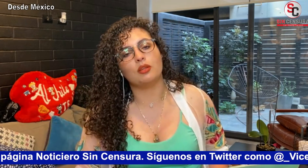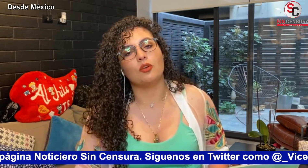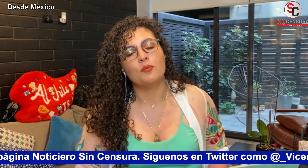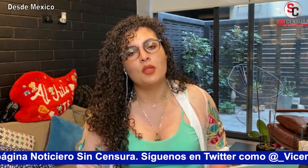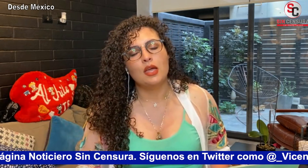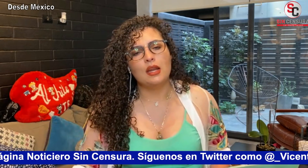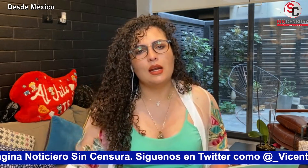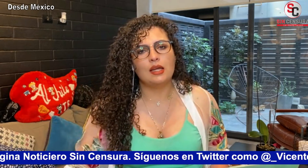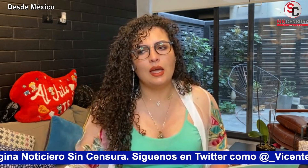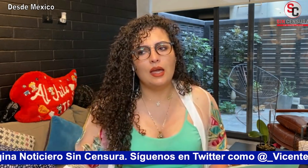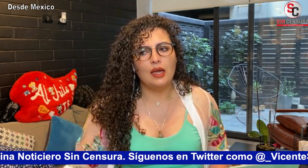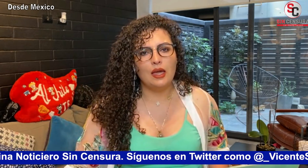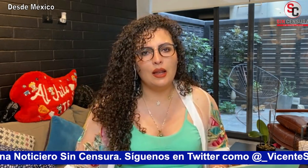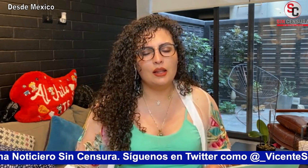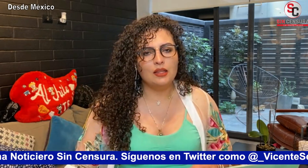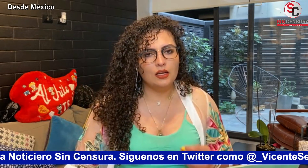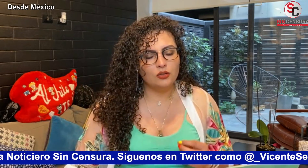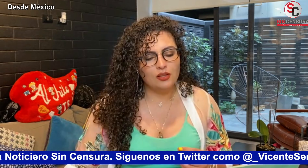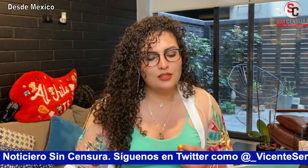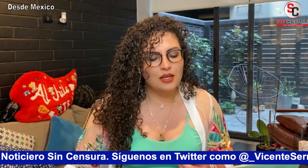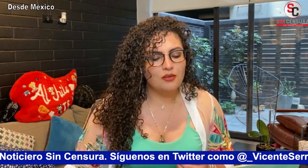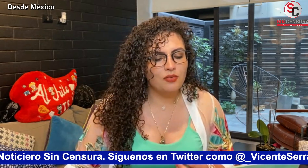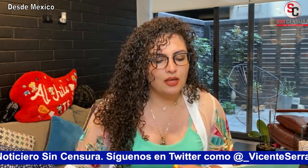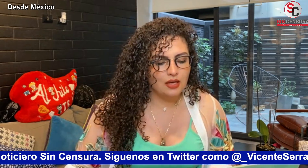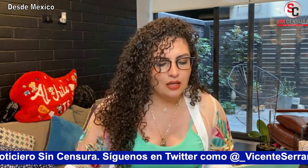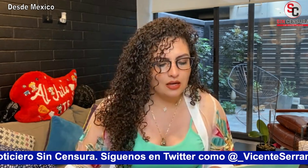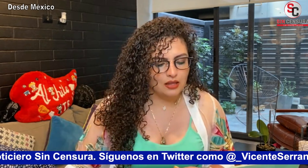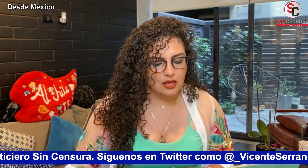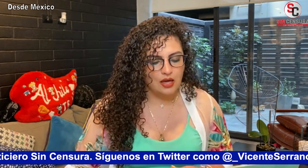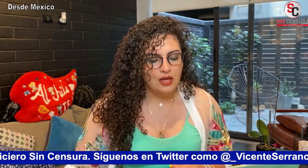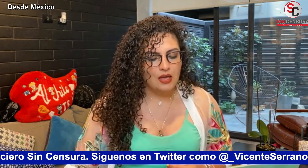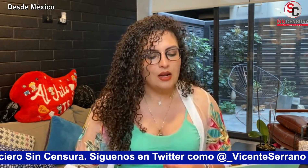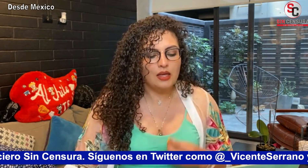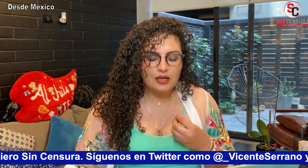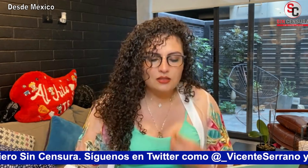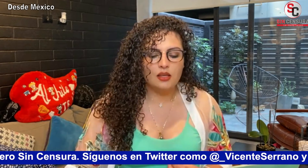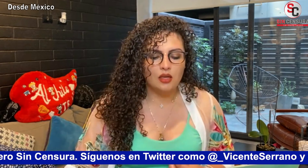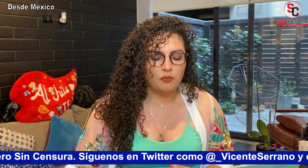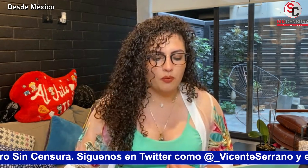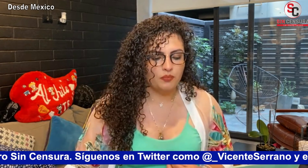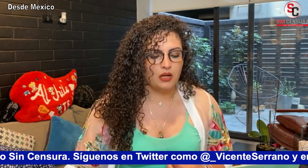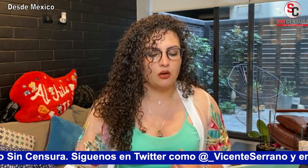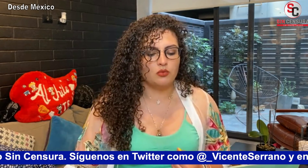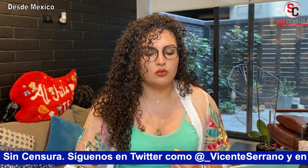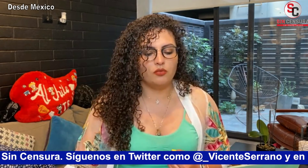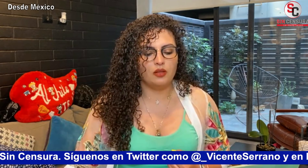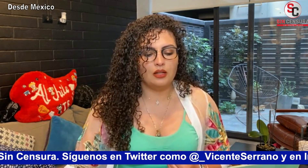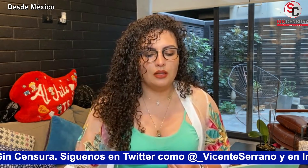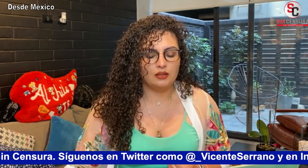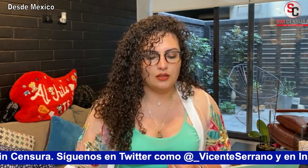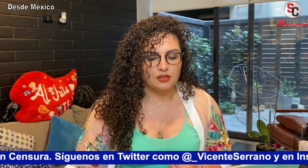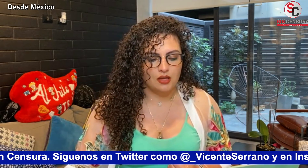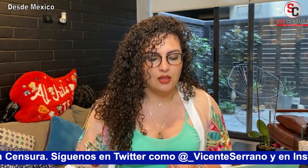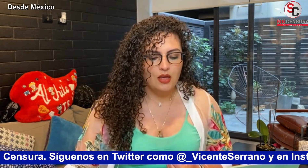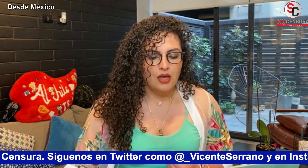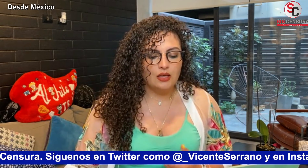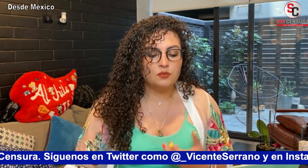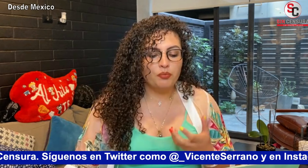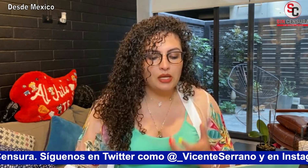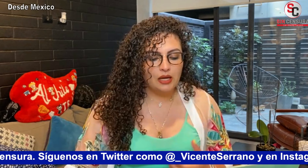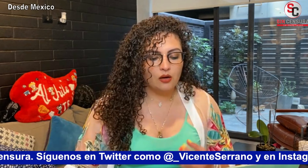grandioso momento en el que el director de CFE Energía, en el que este equipo de la Comisión Federal de